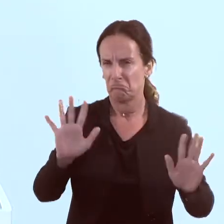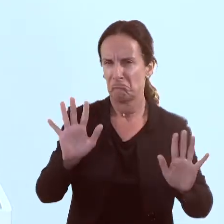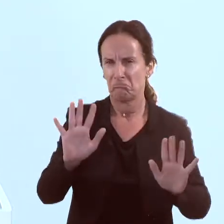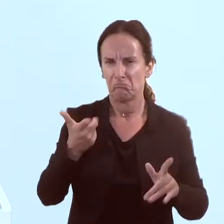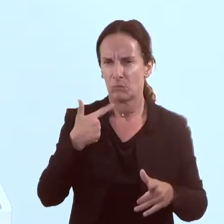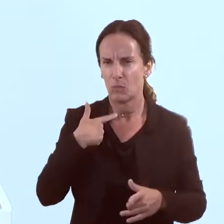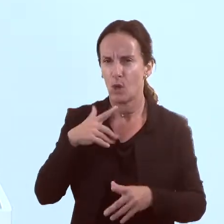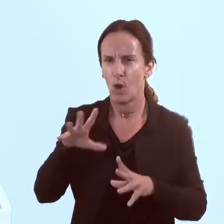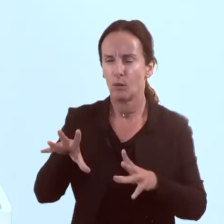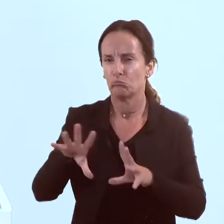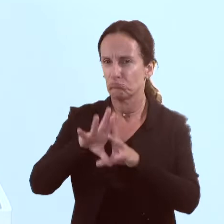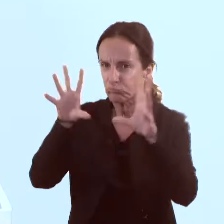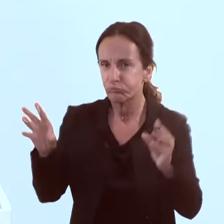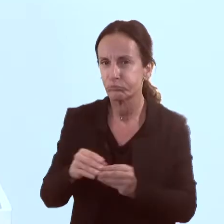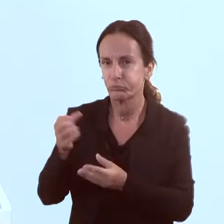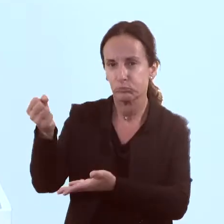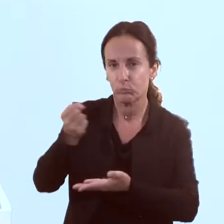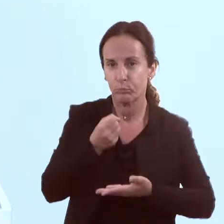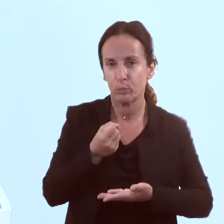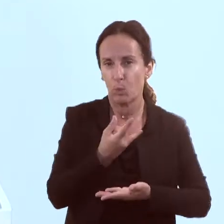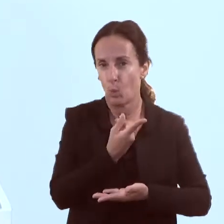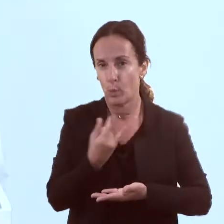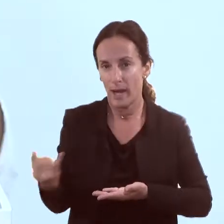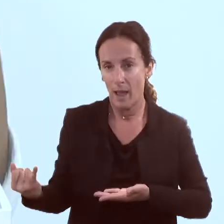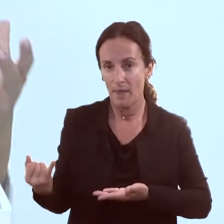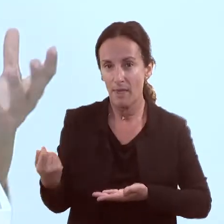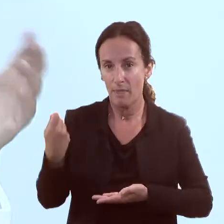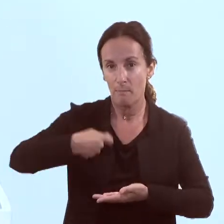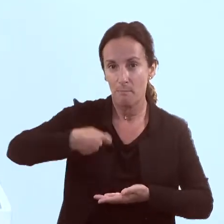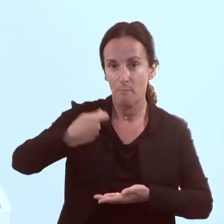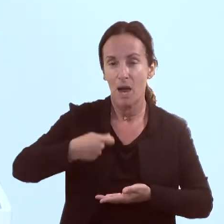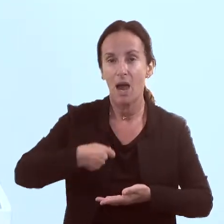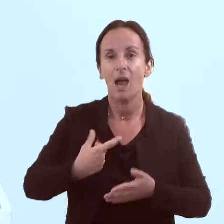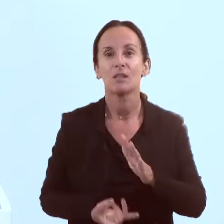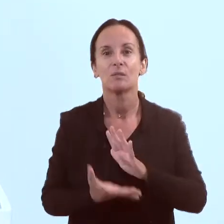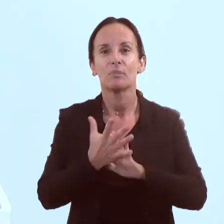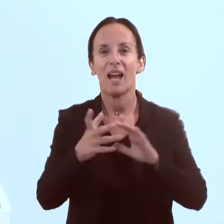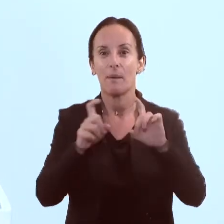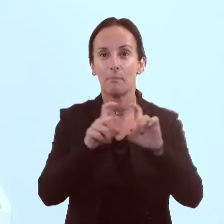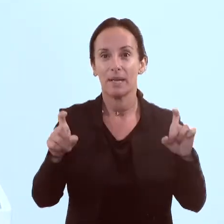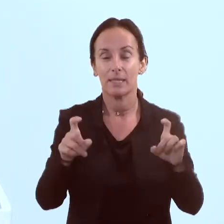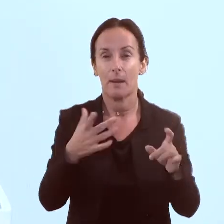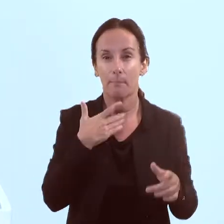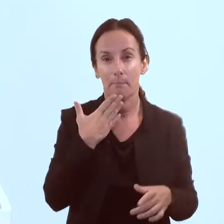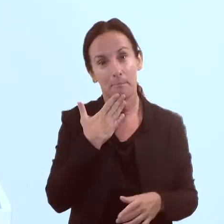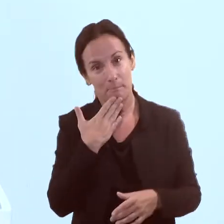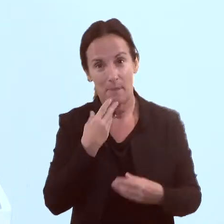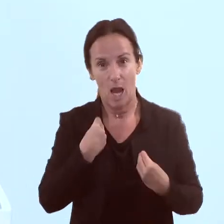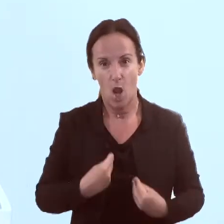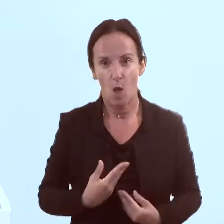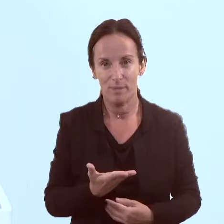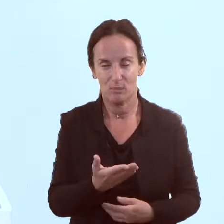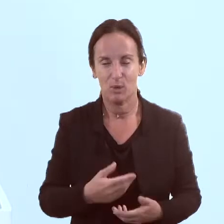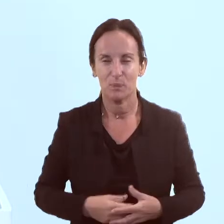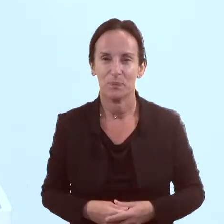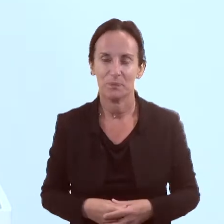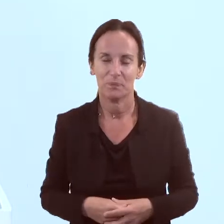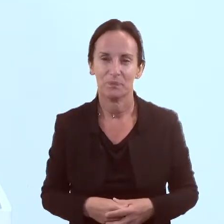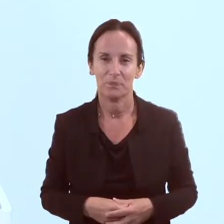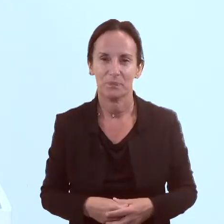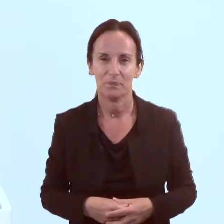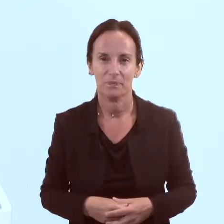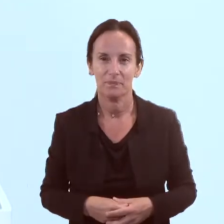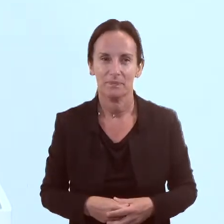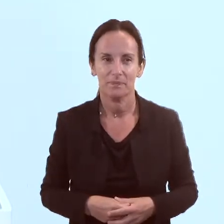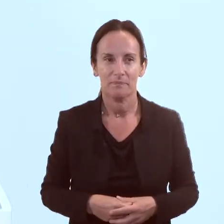Queremos simular esto para iniciar una vida de autonomía un poco mejor en ese sentido.